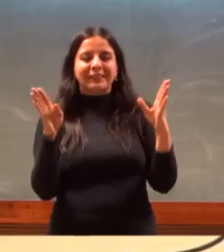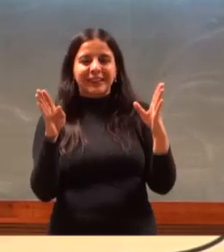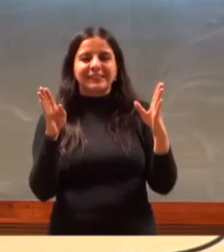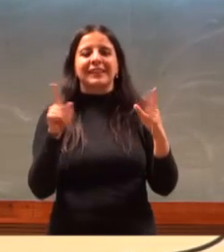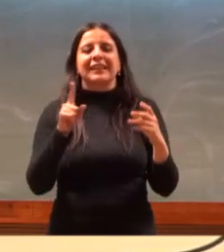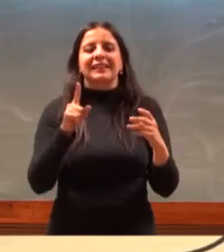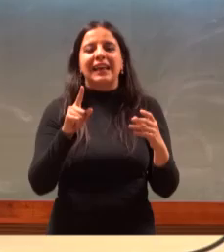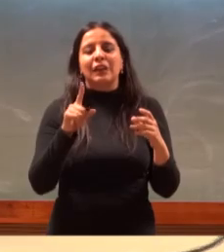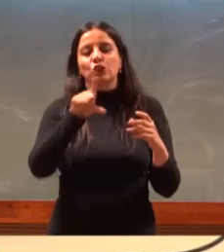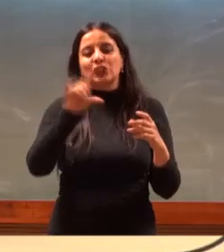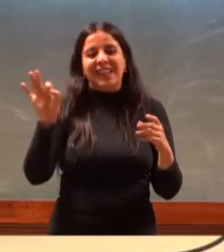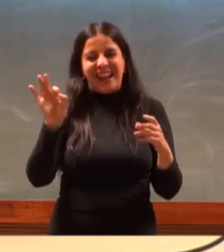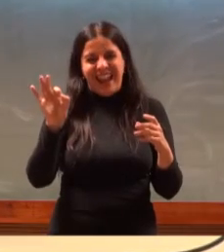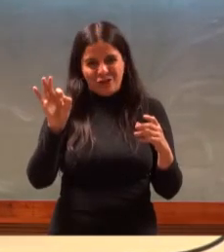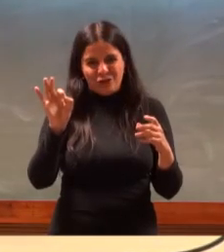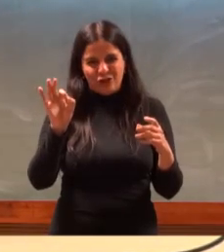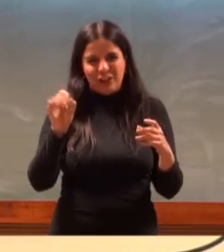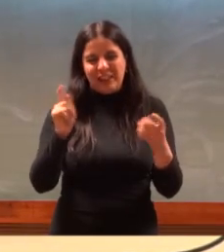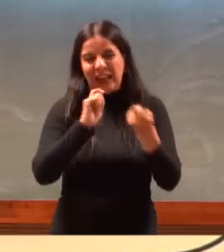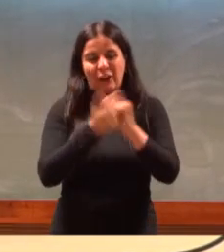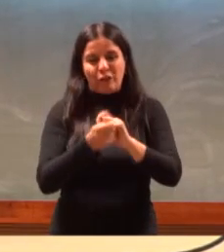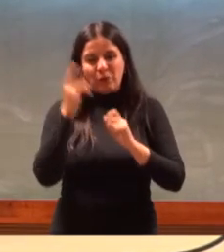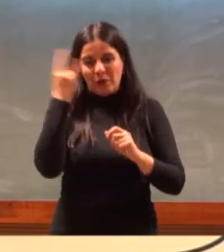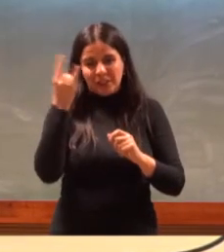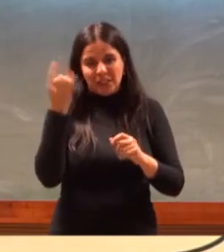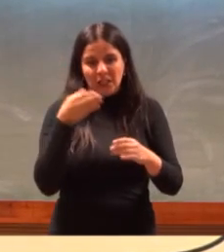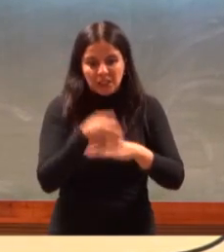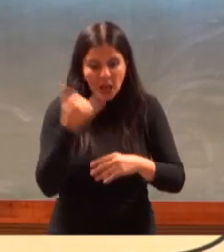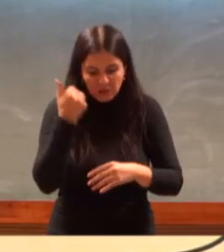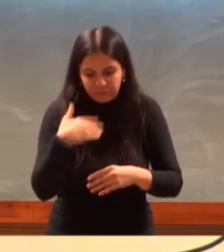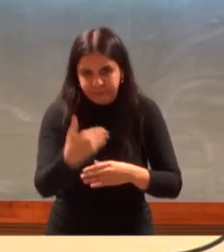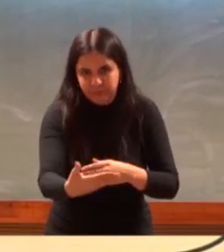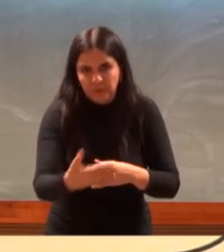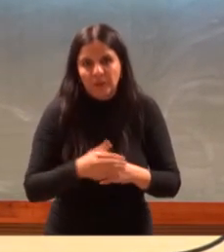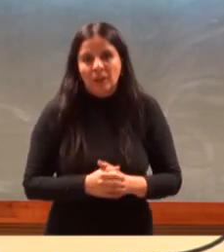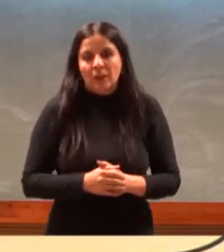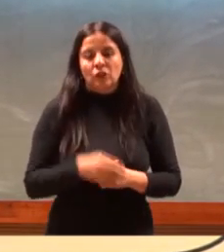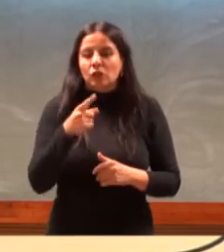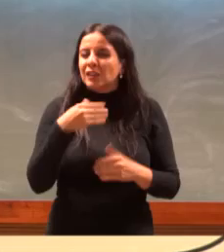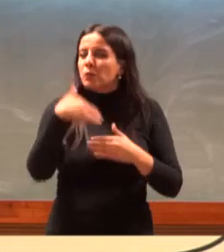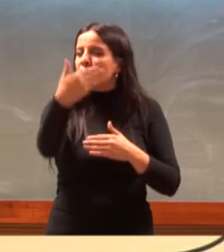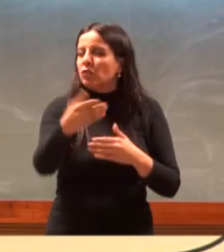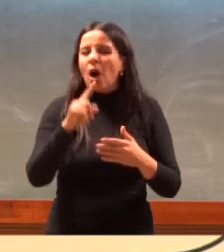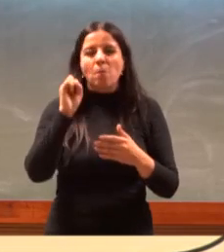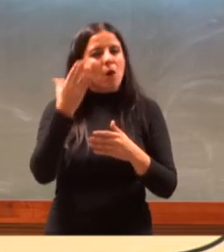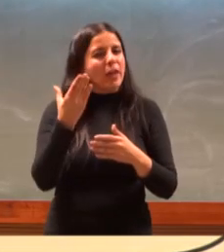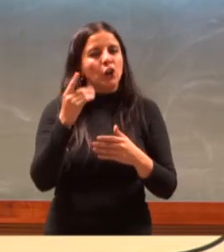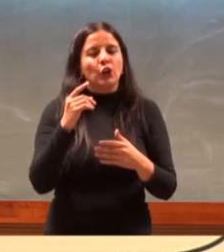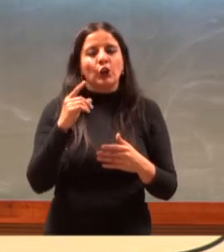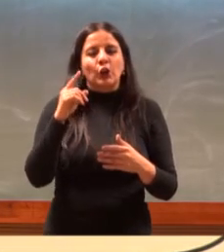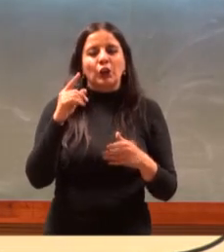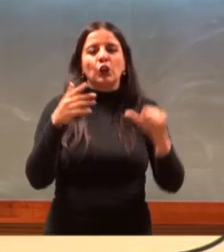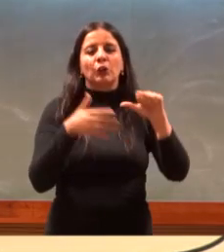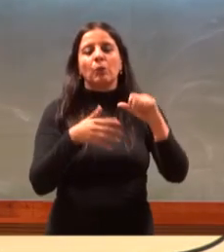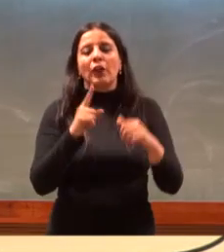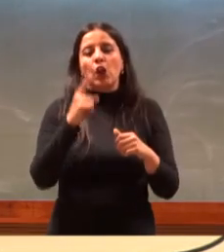estamos yendo de algo que fue un modelo para todo latinoamérica nos estamos yendo un modelo norteamericano o europeo para la universidad Yo creo que es importante que sigamos peleando